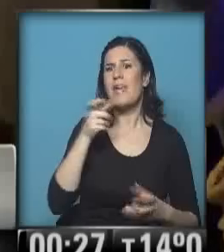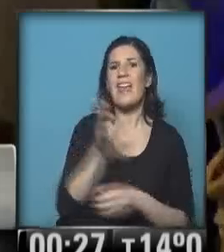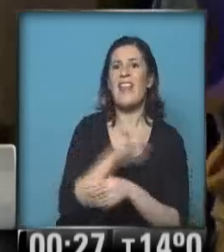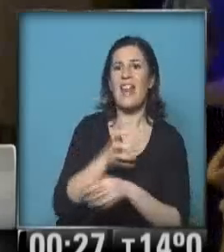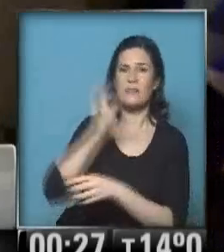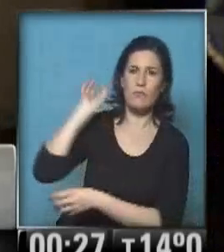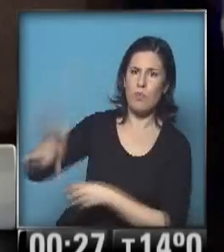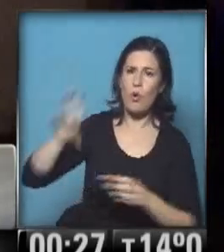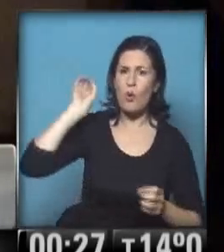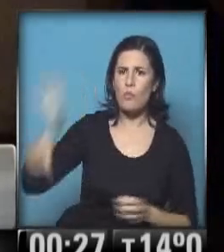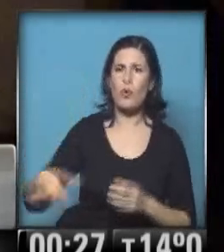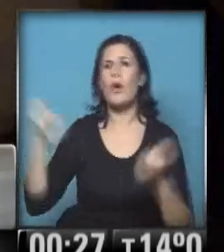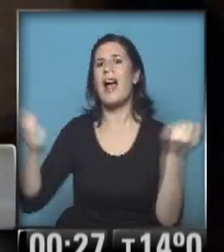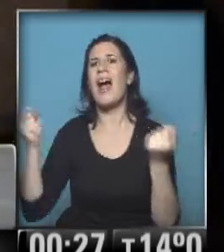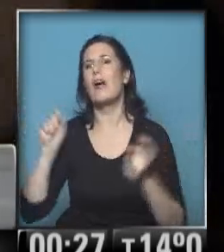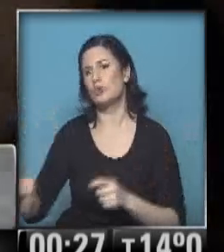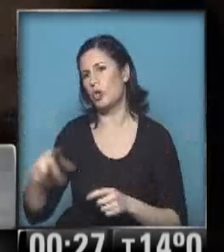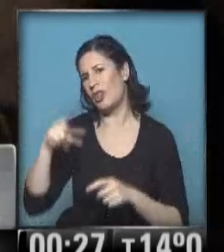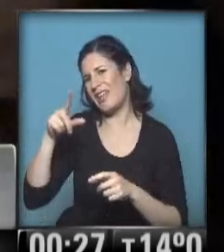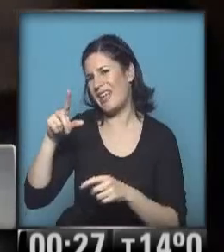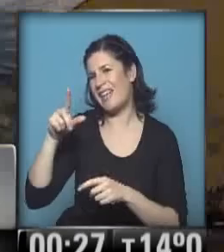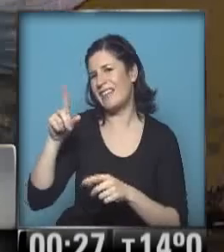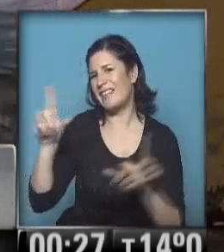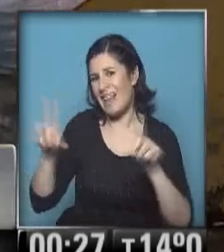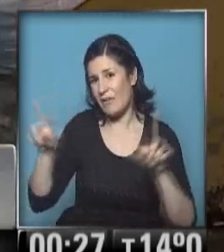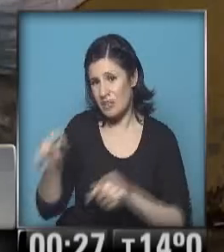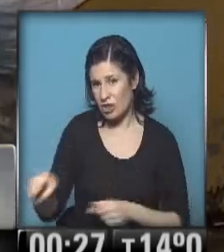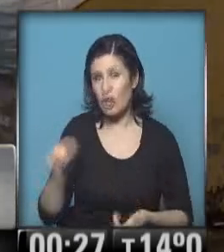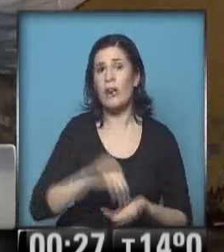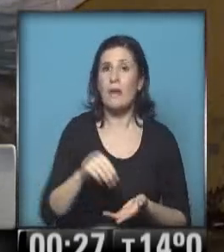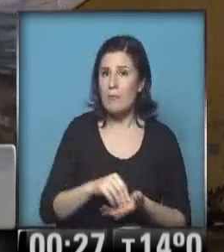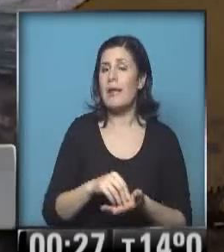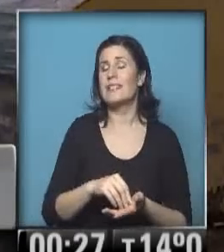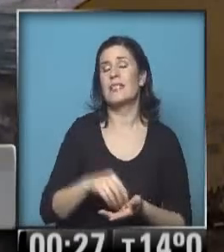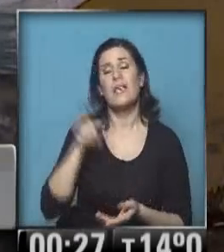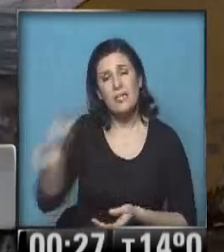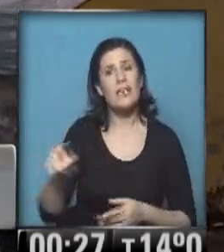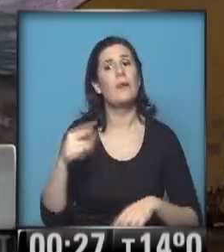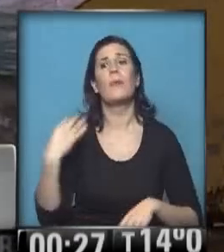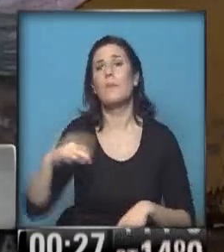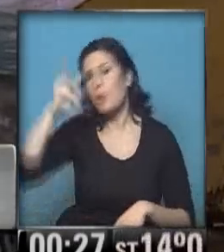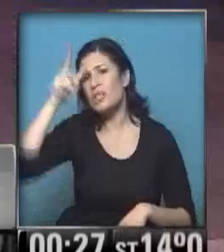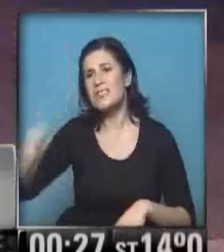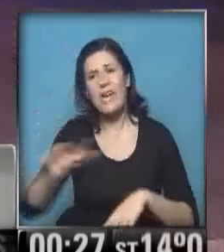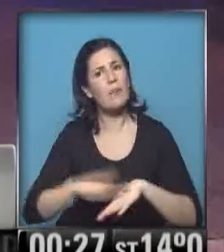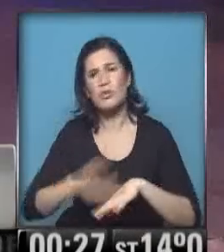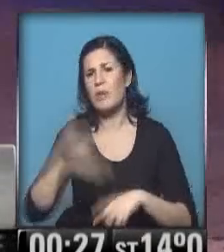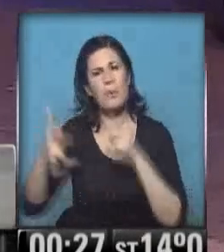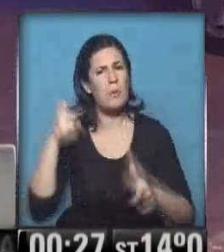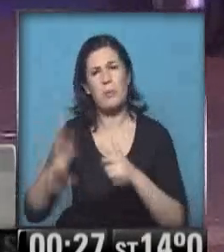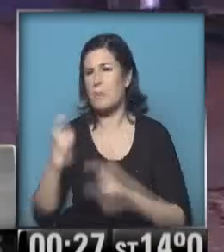móviles de prensa, niegan la versión policial y acusan a los efectivos federales de gatillo fácil.